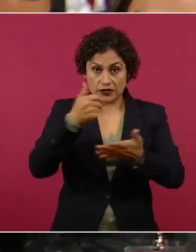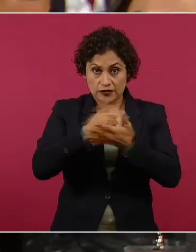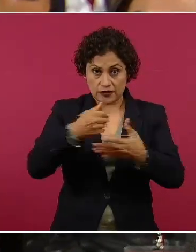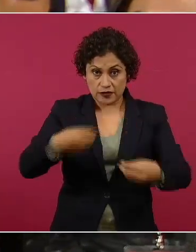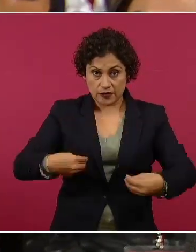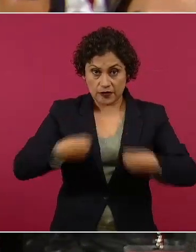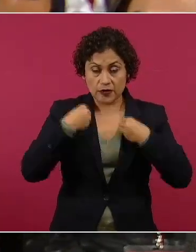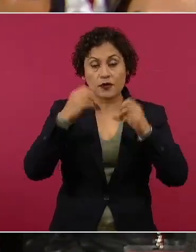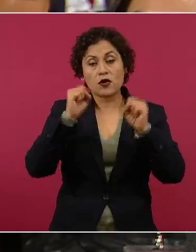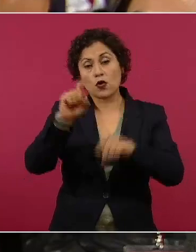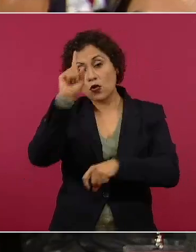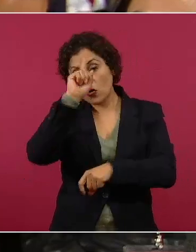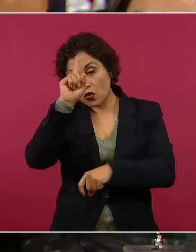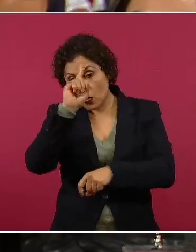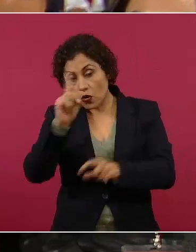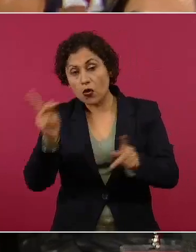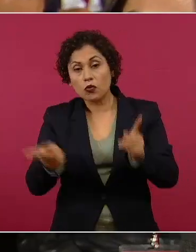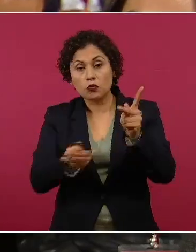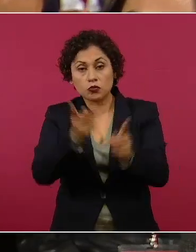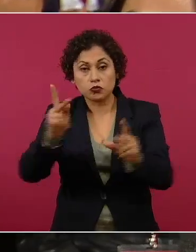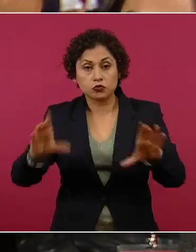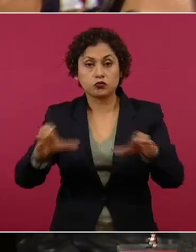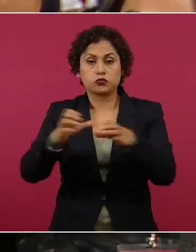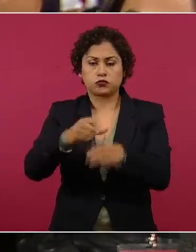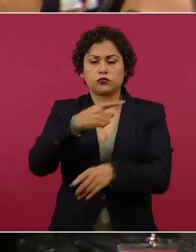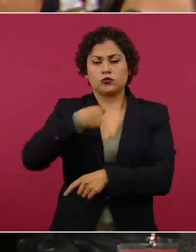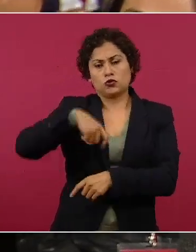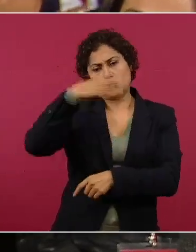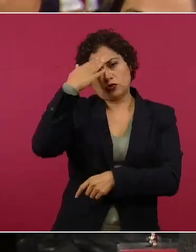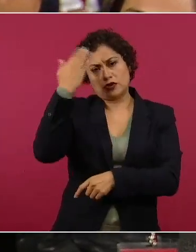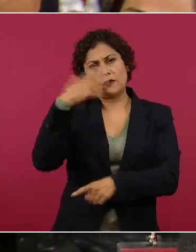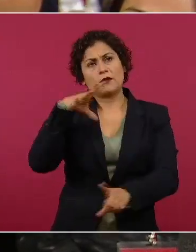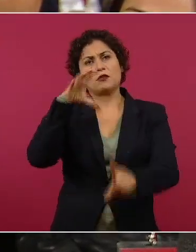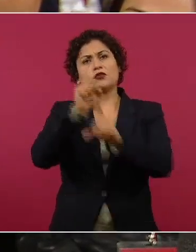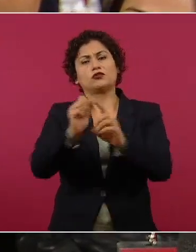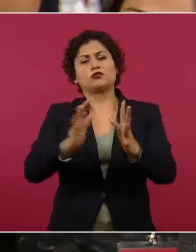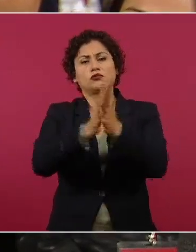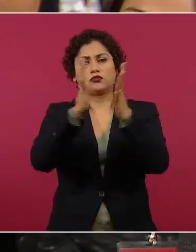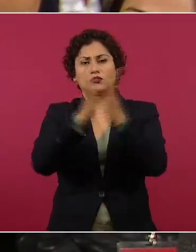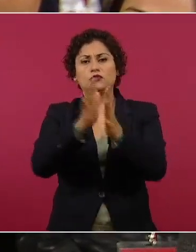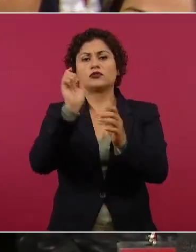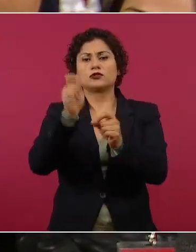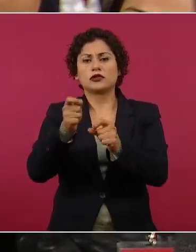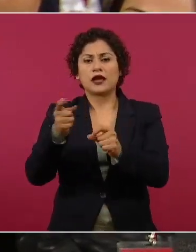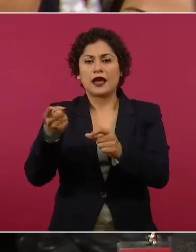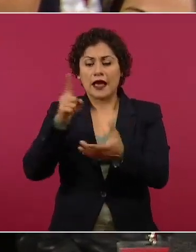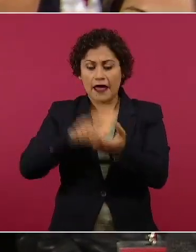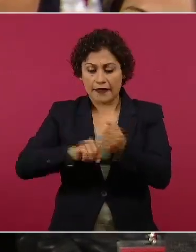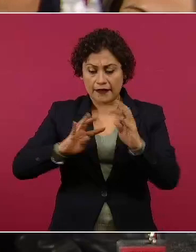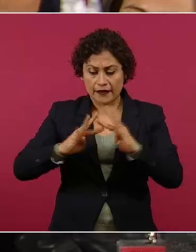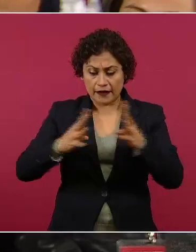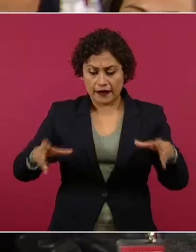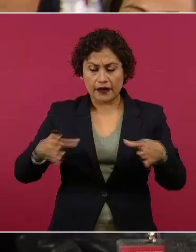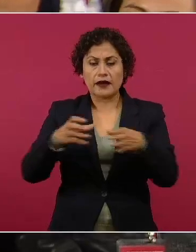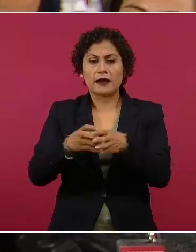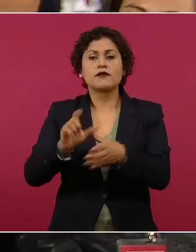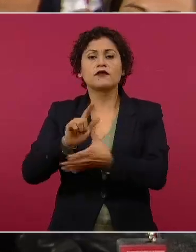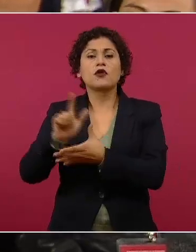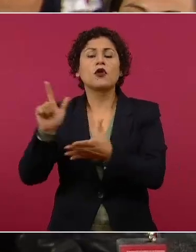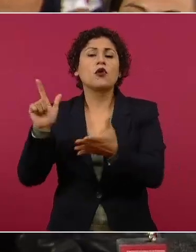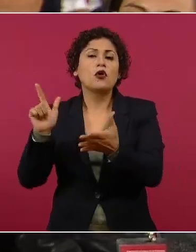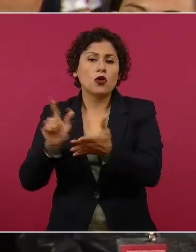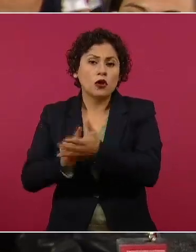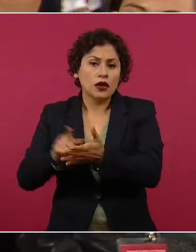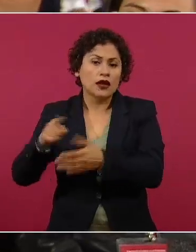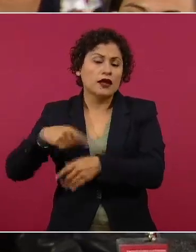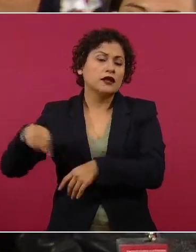equilibrio democrático y la transparencia en la mayoría de los casos, sus integrantes son seleccionados por el Poder Legislativo mediante convocatoria